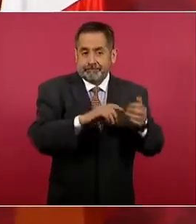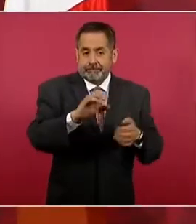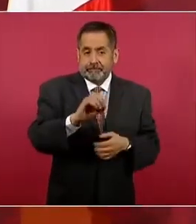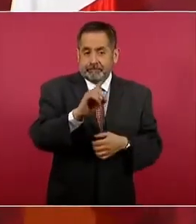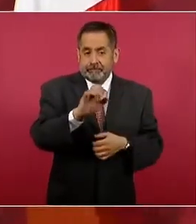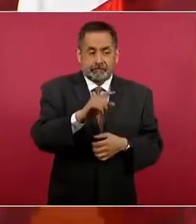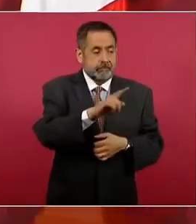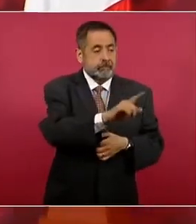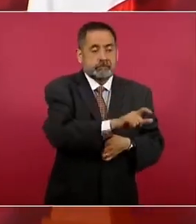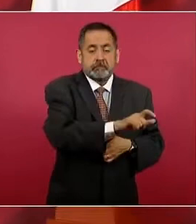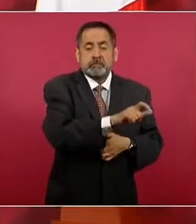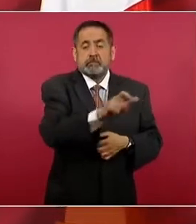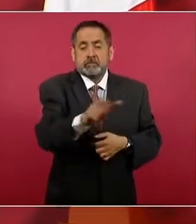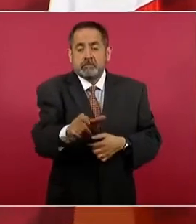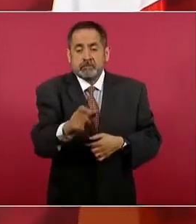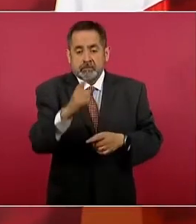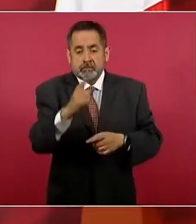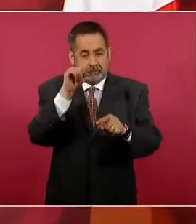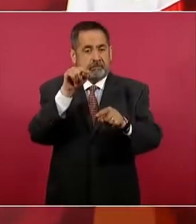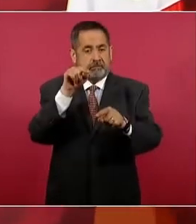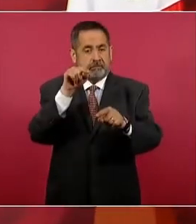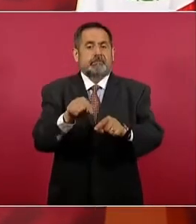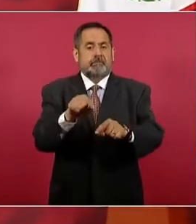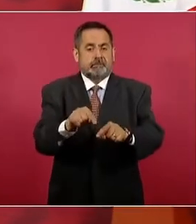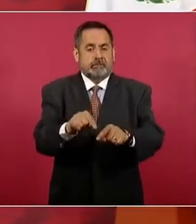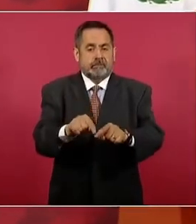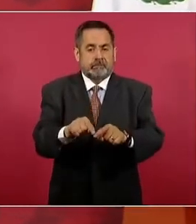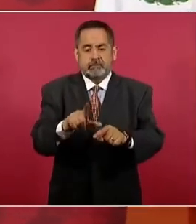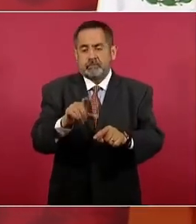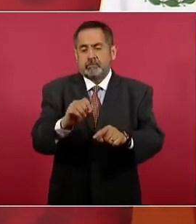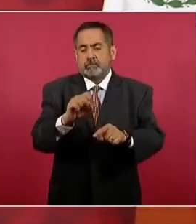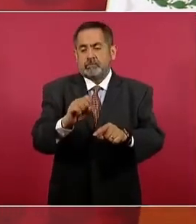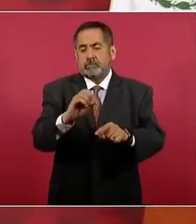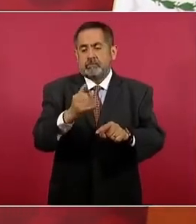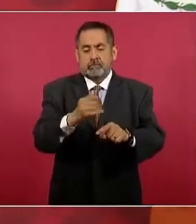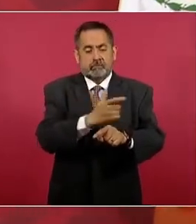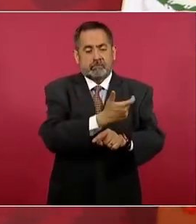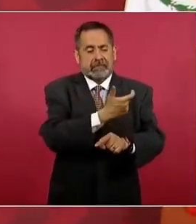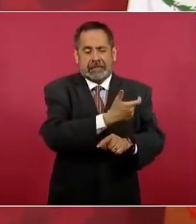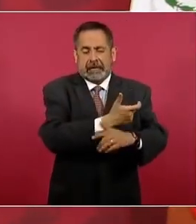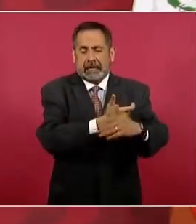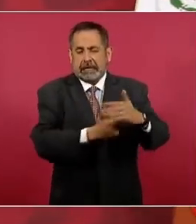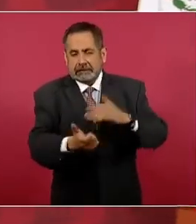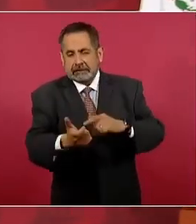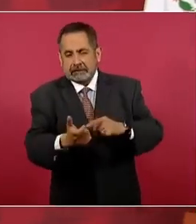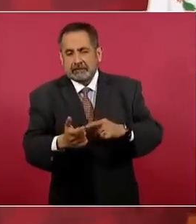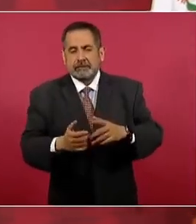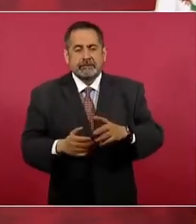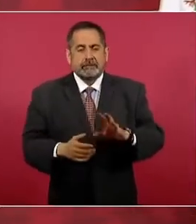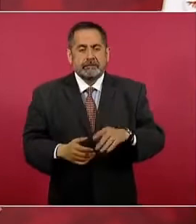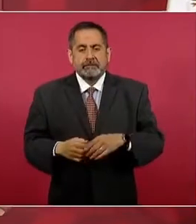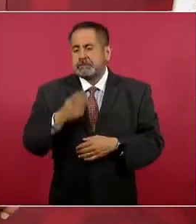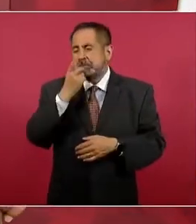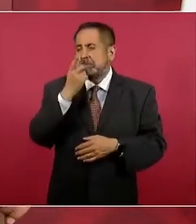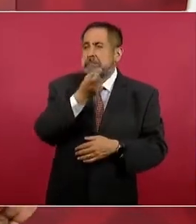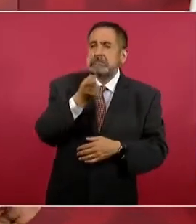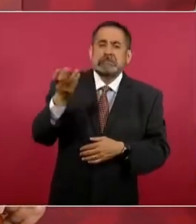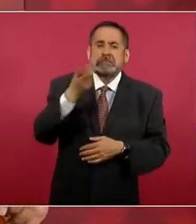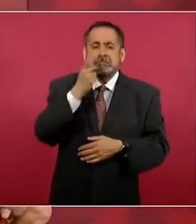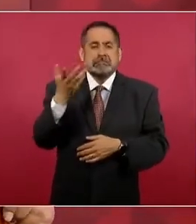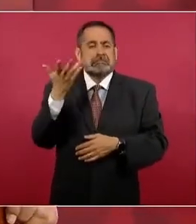dio al señor Lozoya, y por eso se hablaba de 10